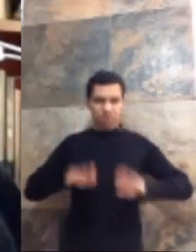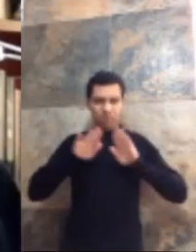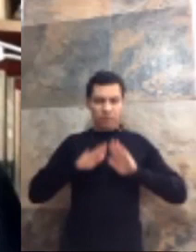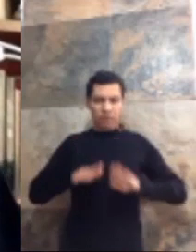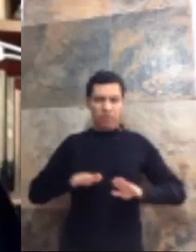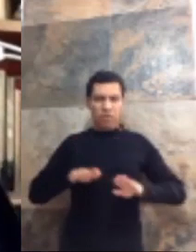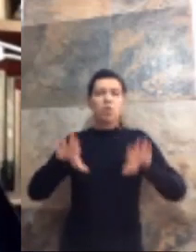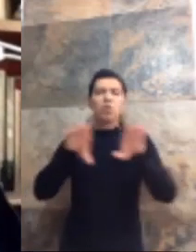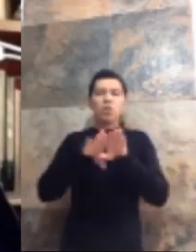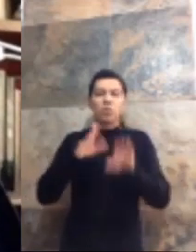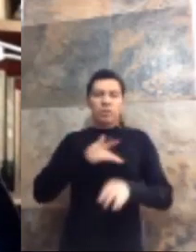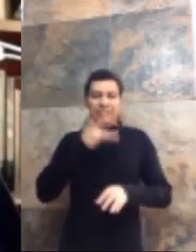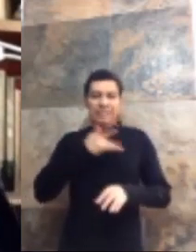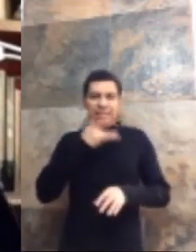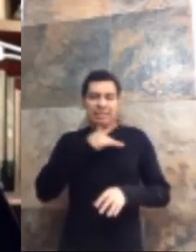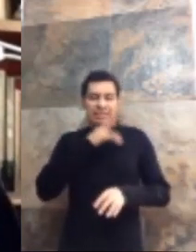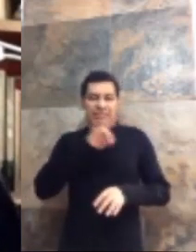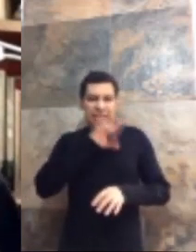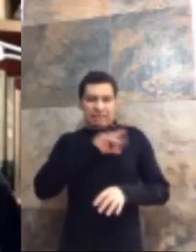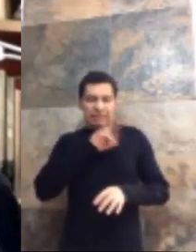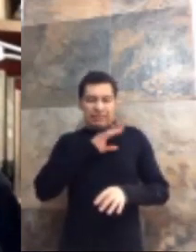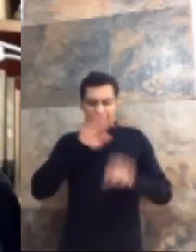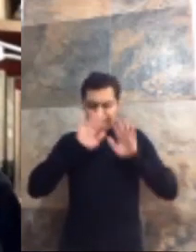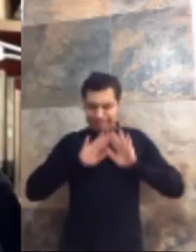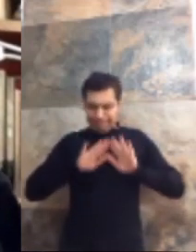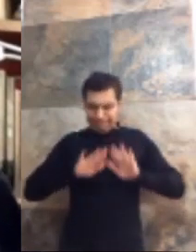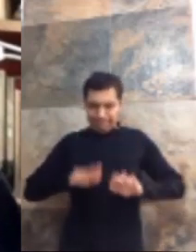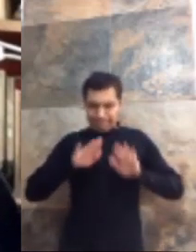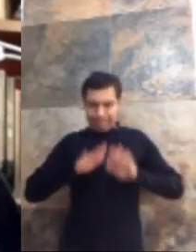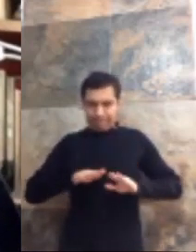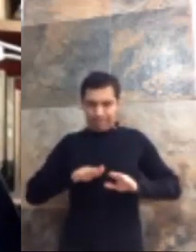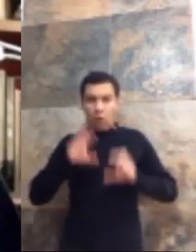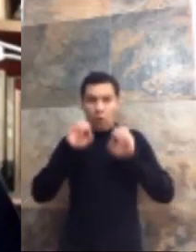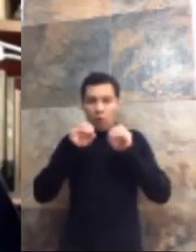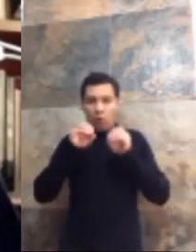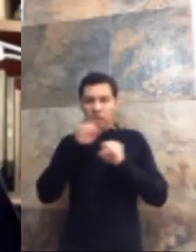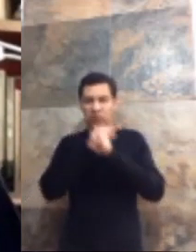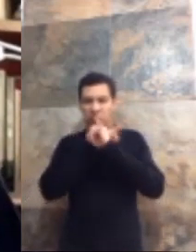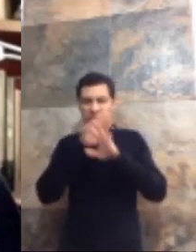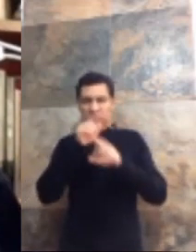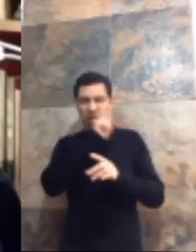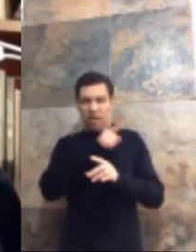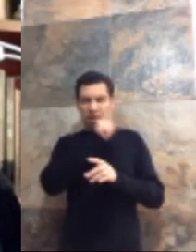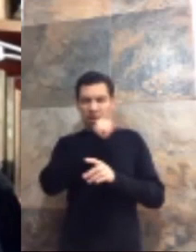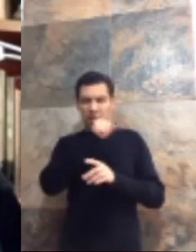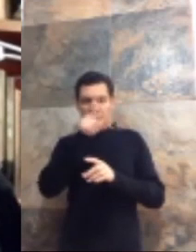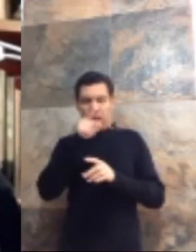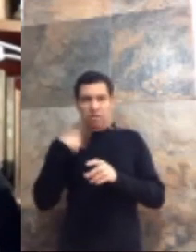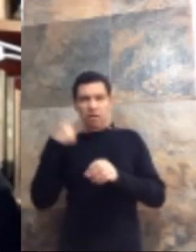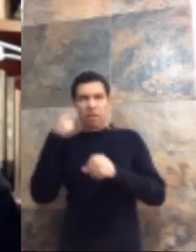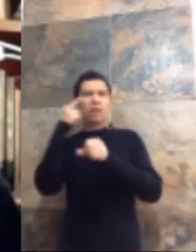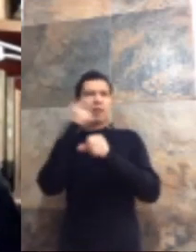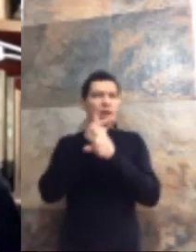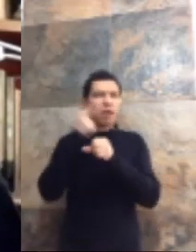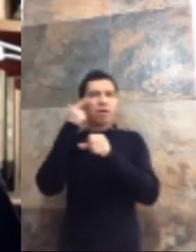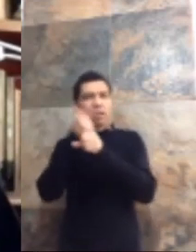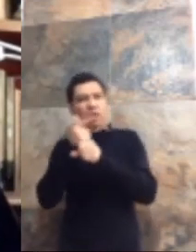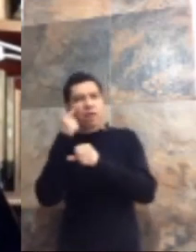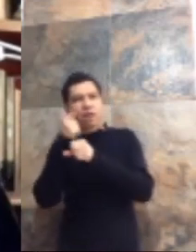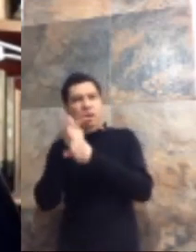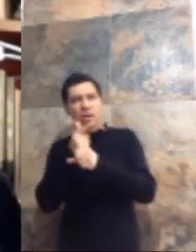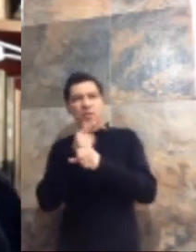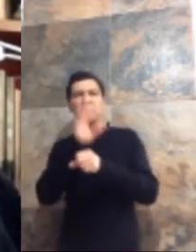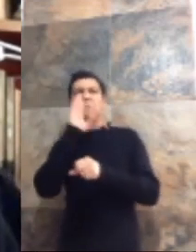sensibilidad que tenemos para detectar factores de riesgo, son comportamientos, son respuestas que en